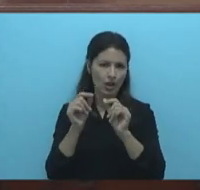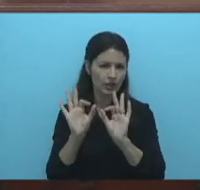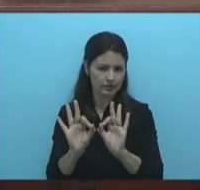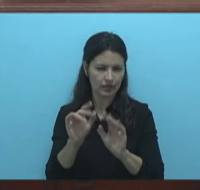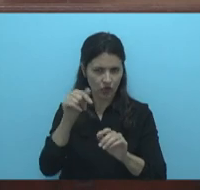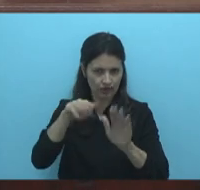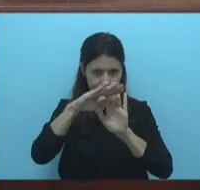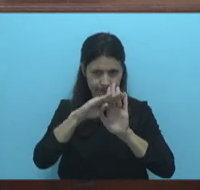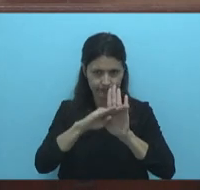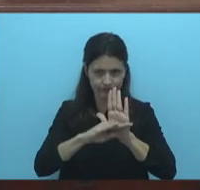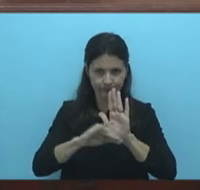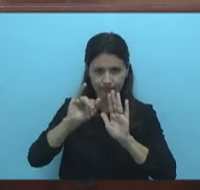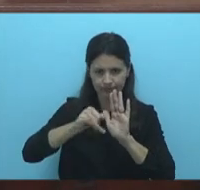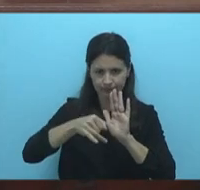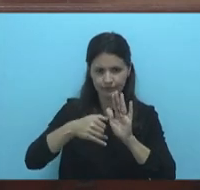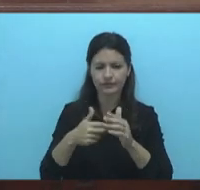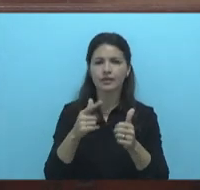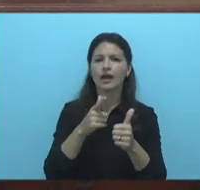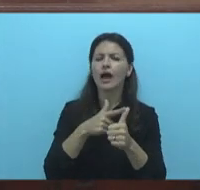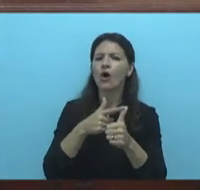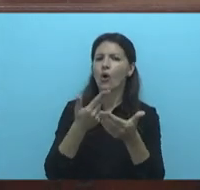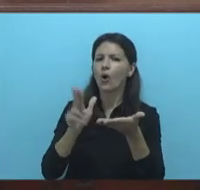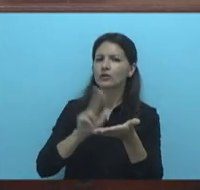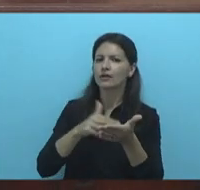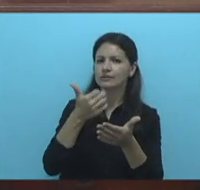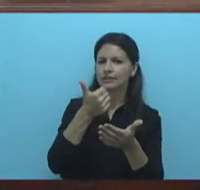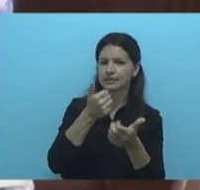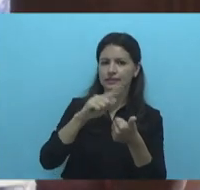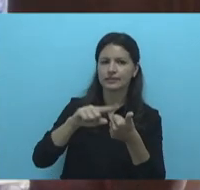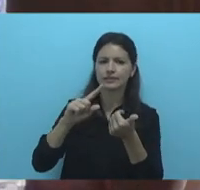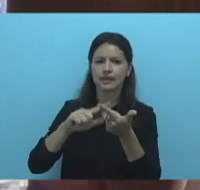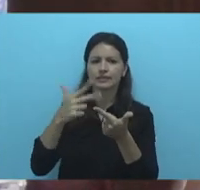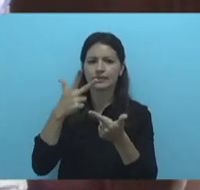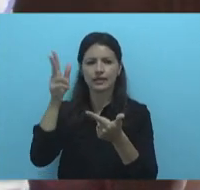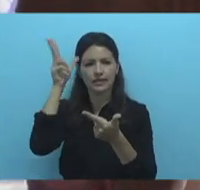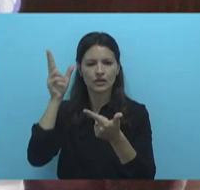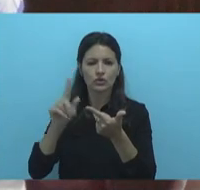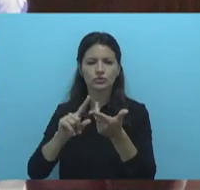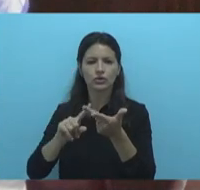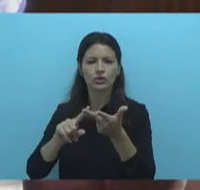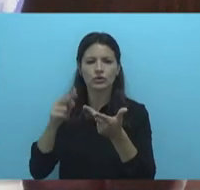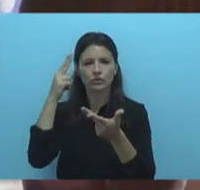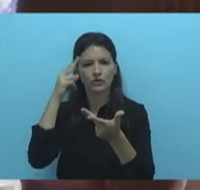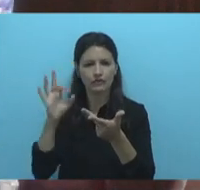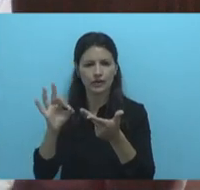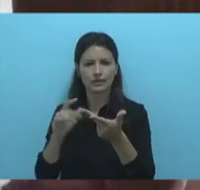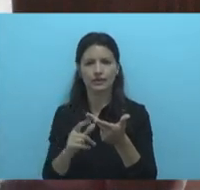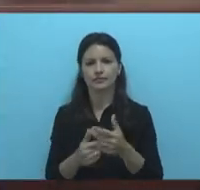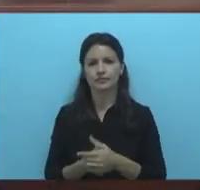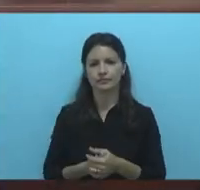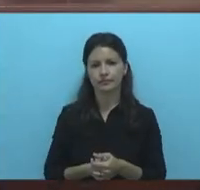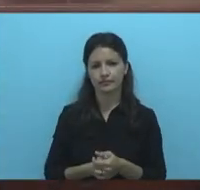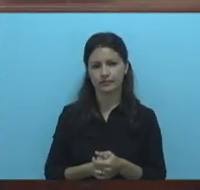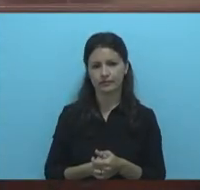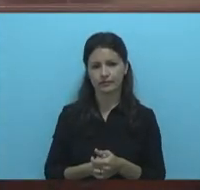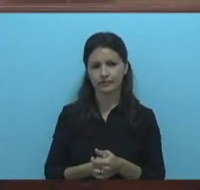actual listado. Sí, sí. Bueno, entonces el 6, perdón. El 6, el 38 y el 90. Bien, gracias. A consideración el pedido